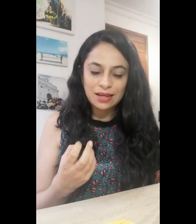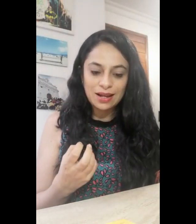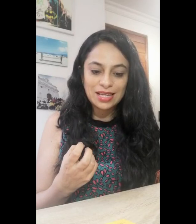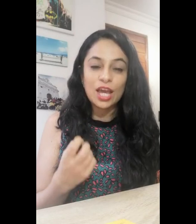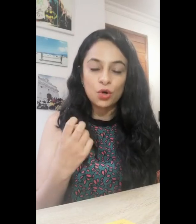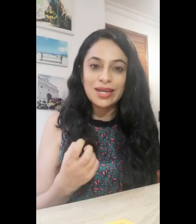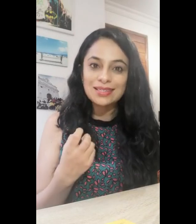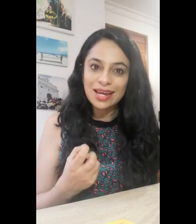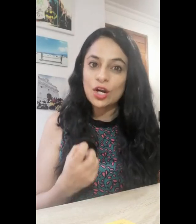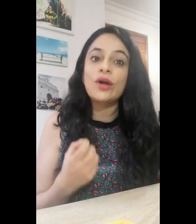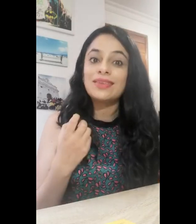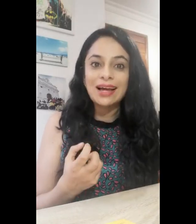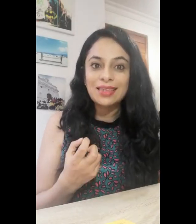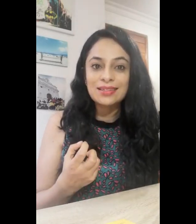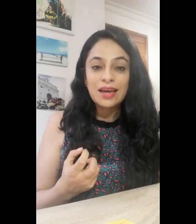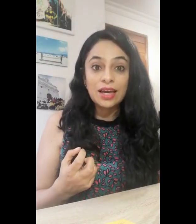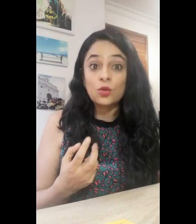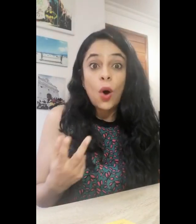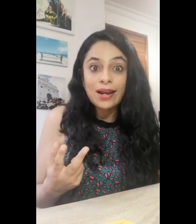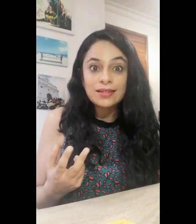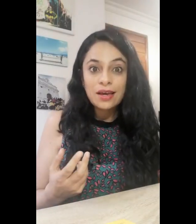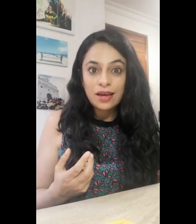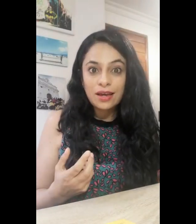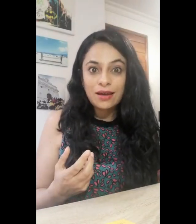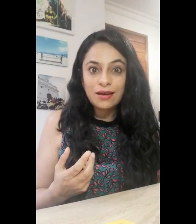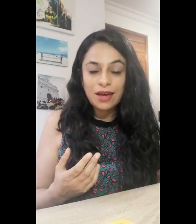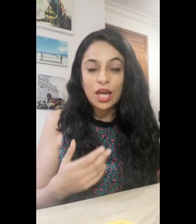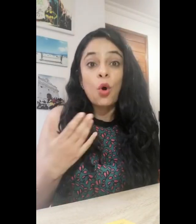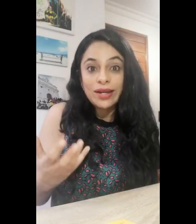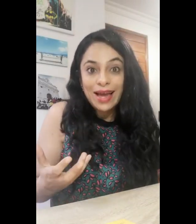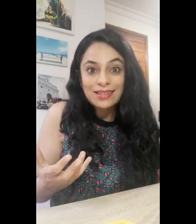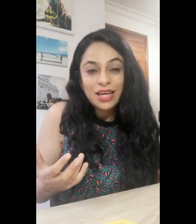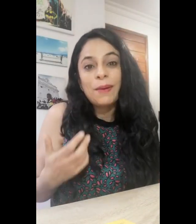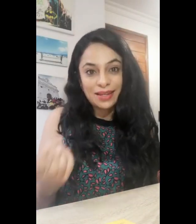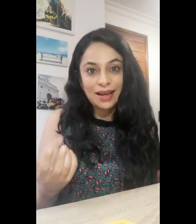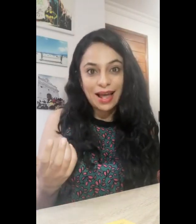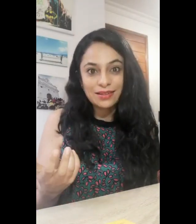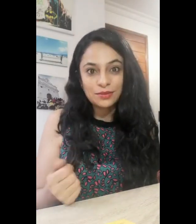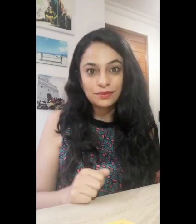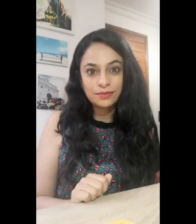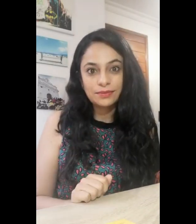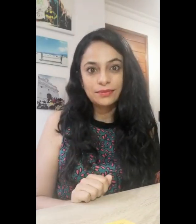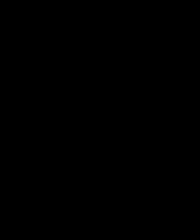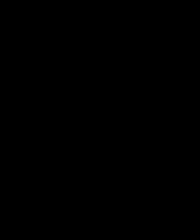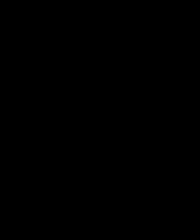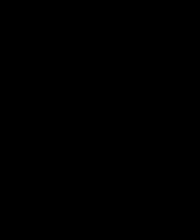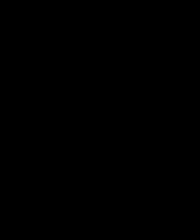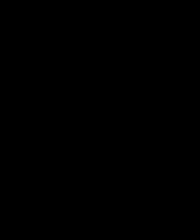mantener las hegemonías de género intactas, duales, hegemónicas y patriarcales.